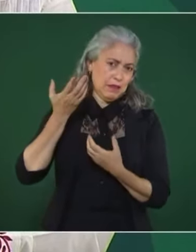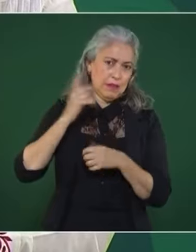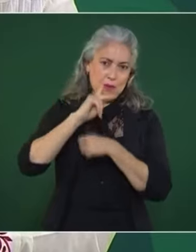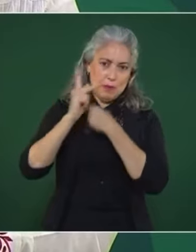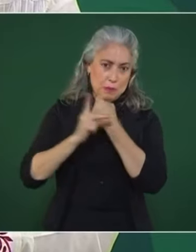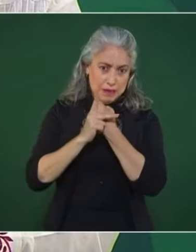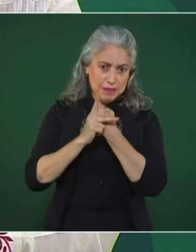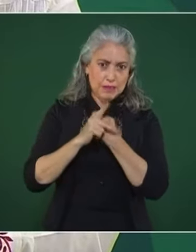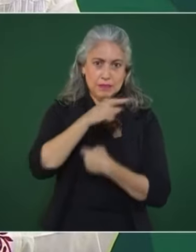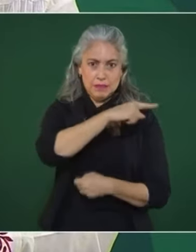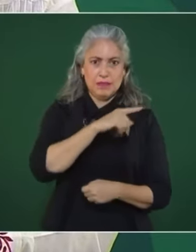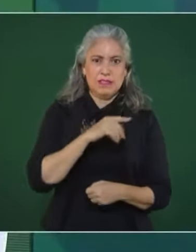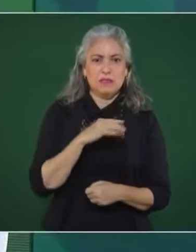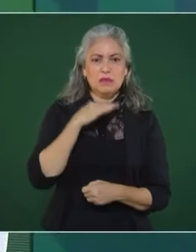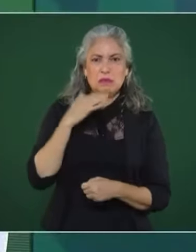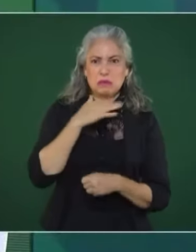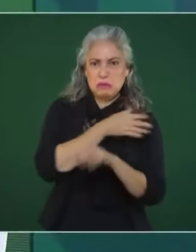ni la impunidad.